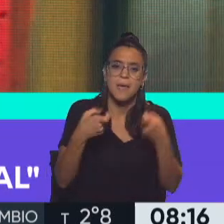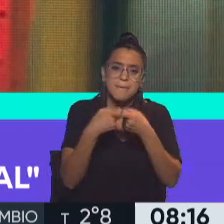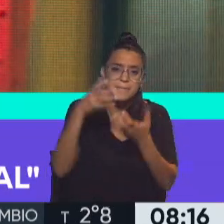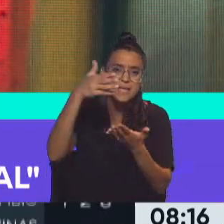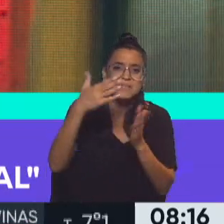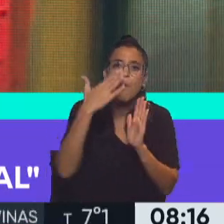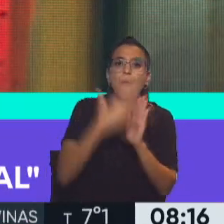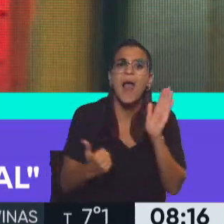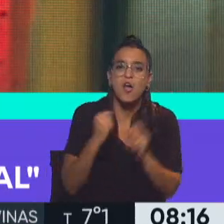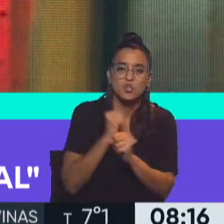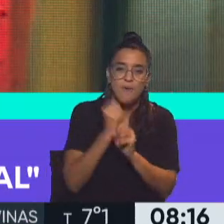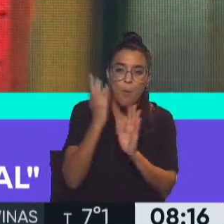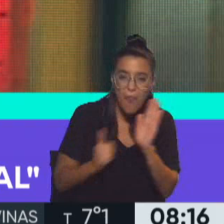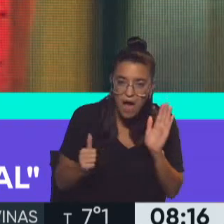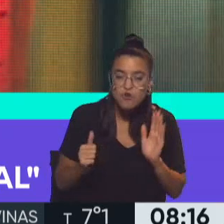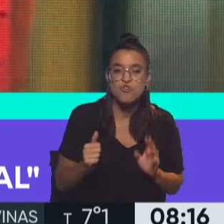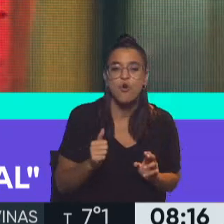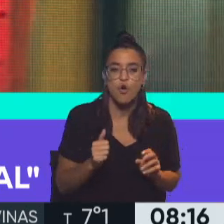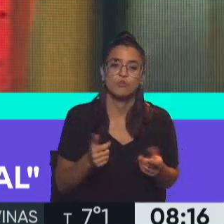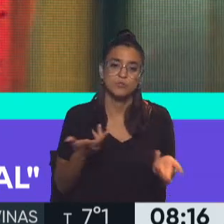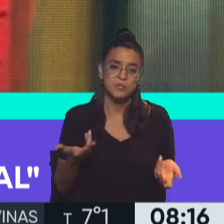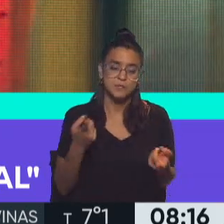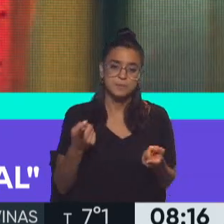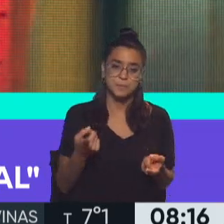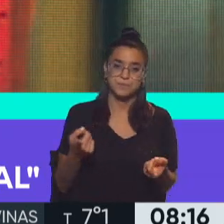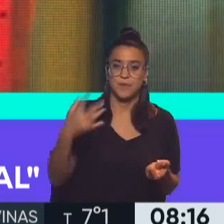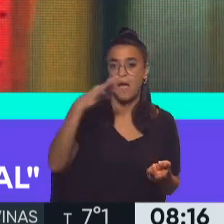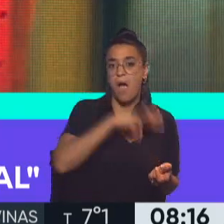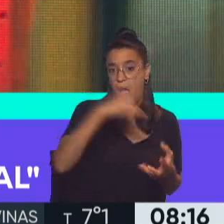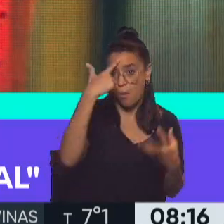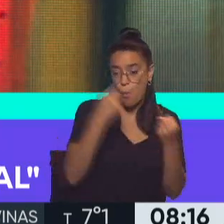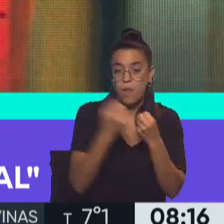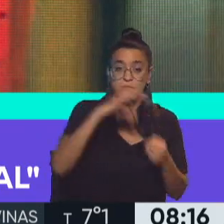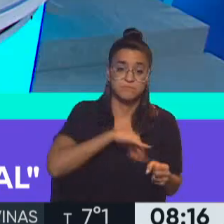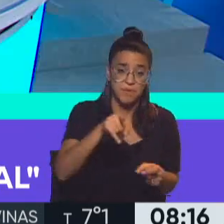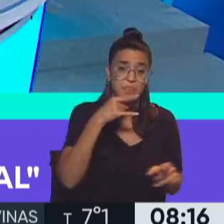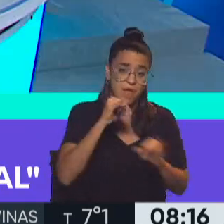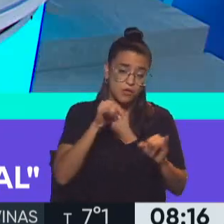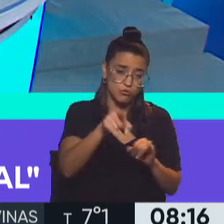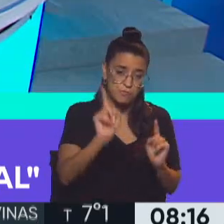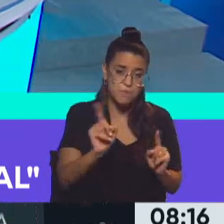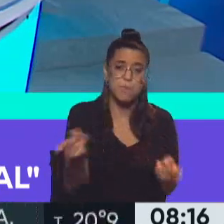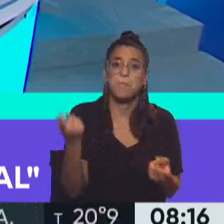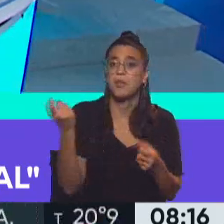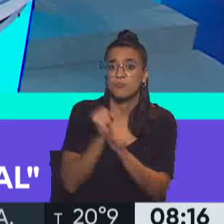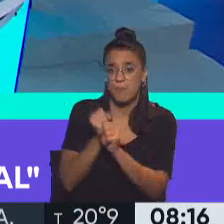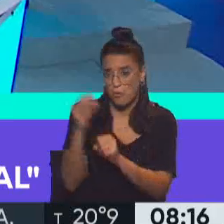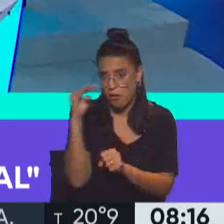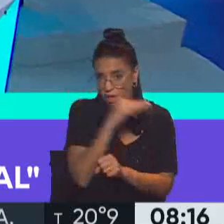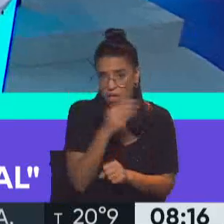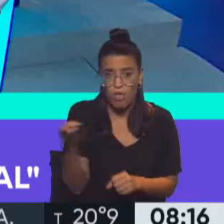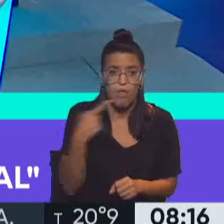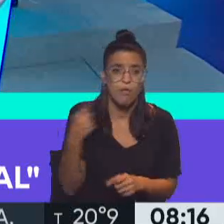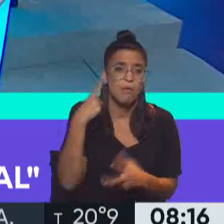en blanco, mal o bien, las paritarias. Claro, es ese dato. Bueno, ahora que labura el negro,